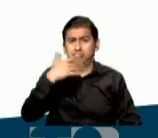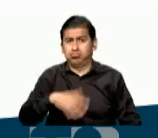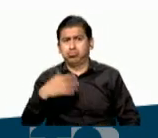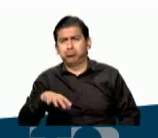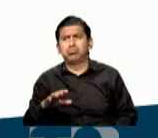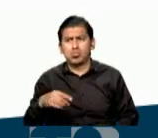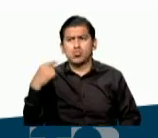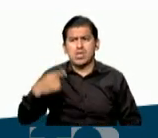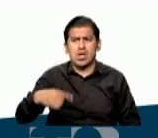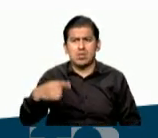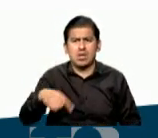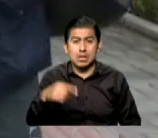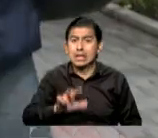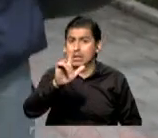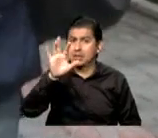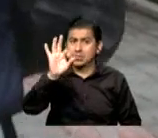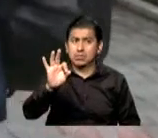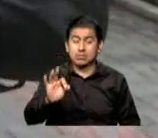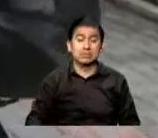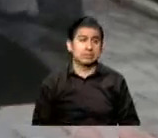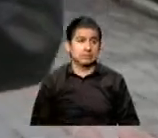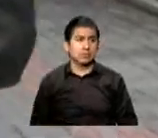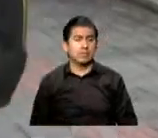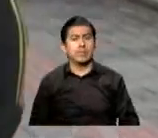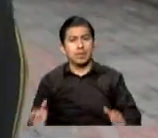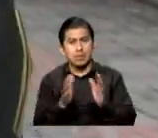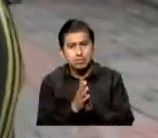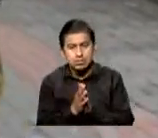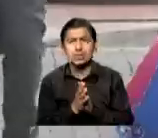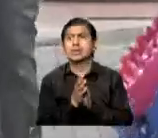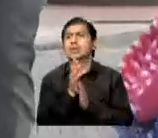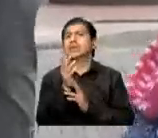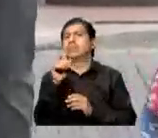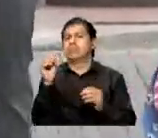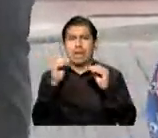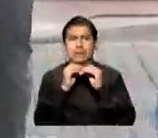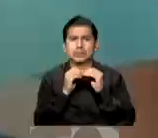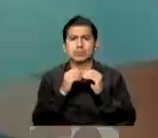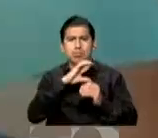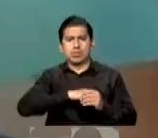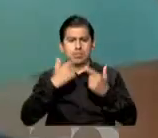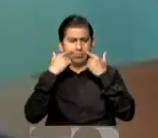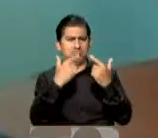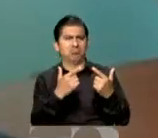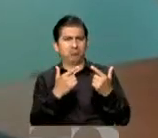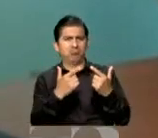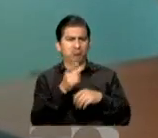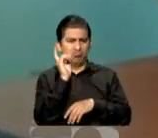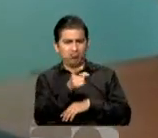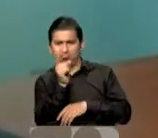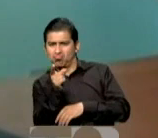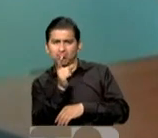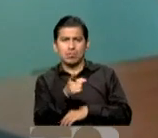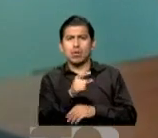reportarían aproximadamente 39 casos. Es por esta razón que se incrementarán los operativos. Vamos a hacer los controles en todos los